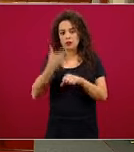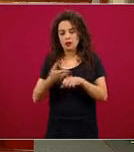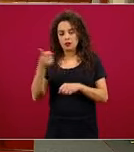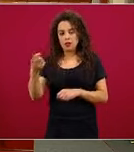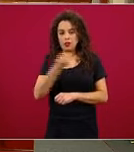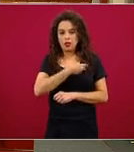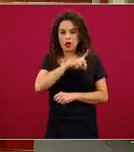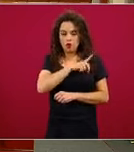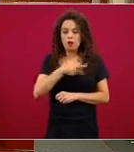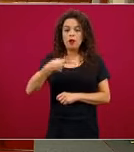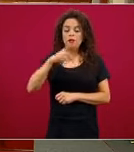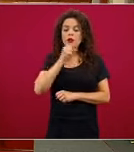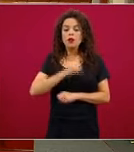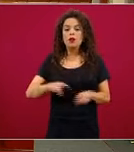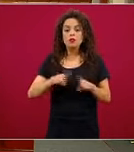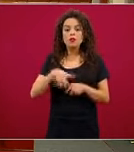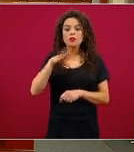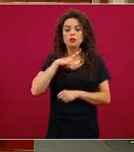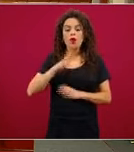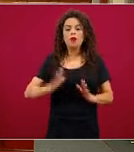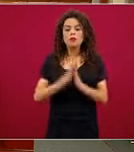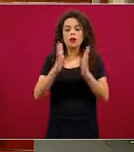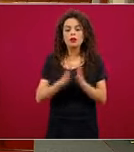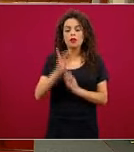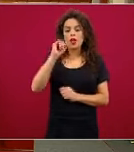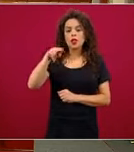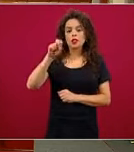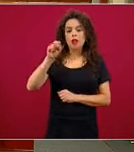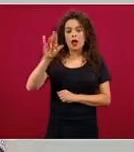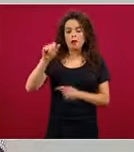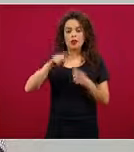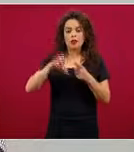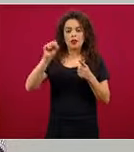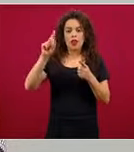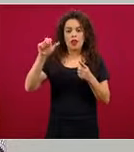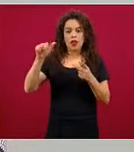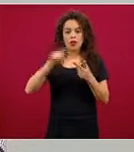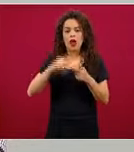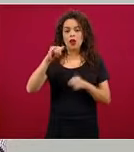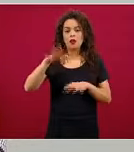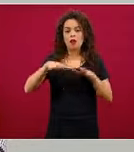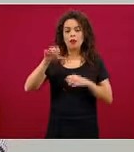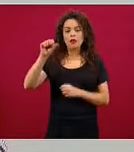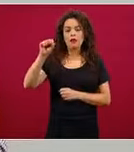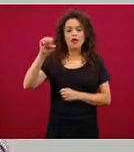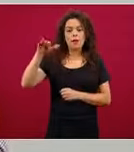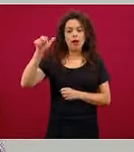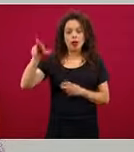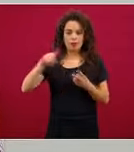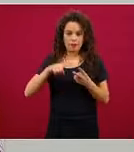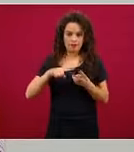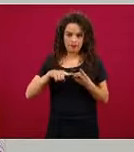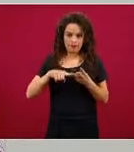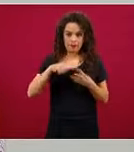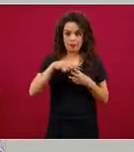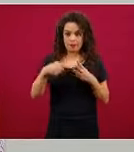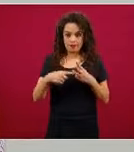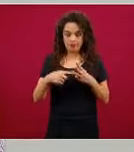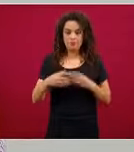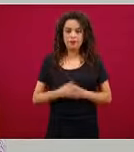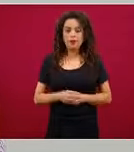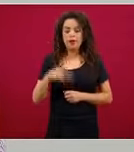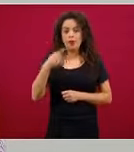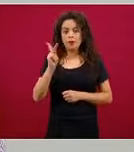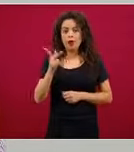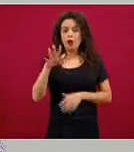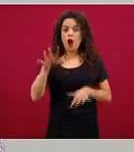colaboración tanto del INSABI como de la Sedena y en algunas ocasiones de Marina. Y sí, salen efectivamente, en algunas ocasiones se